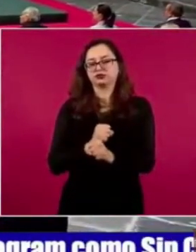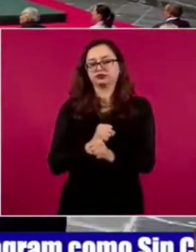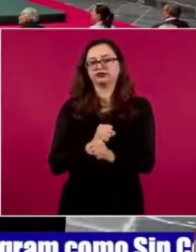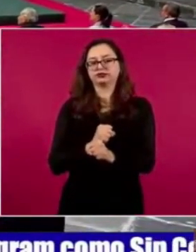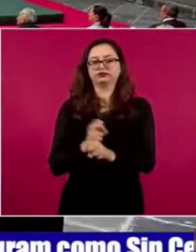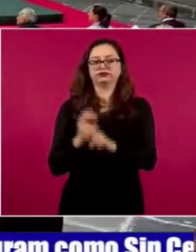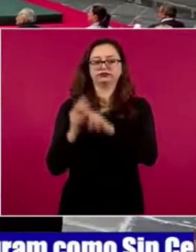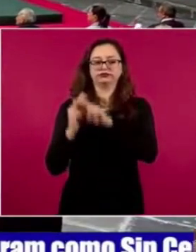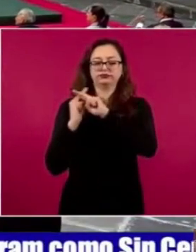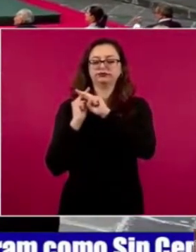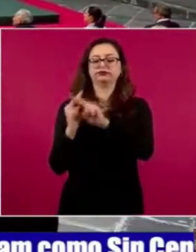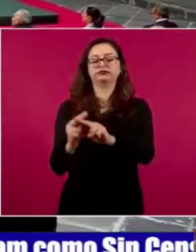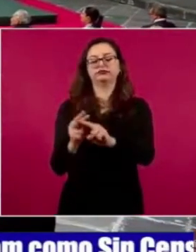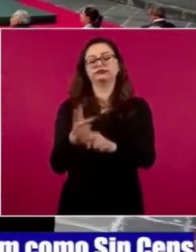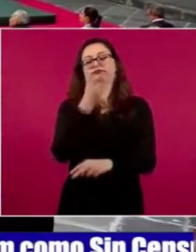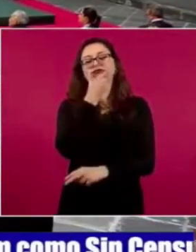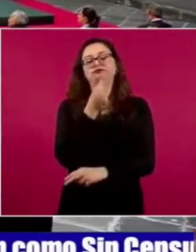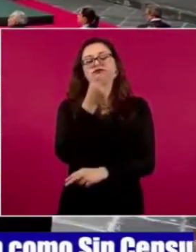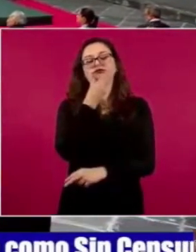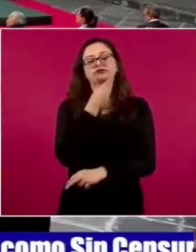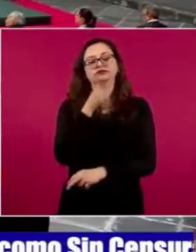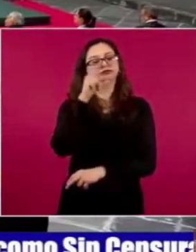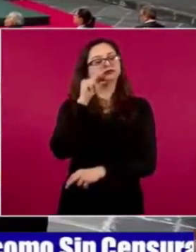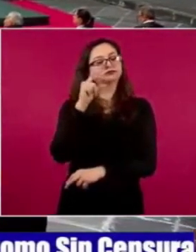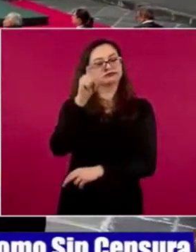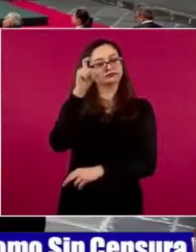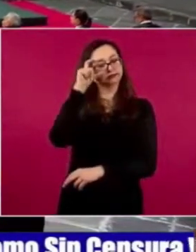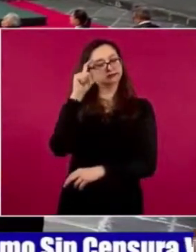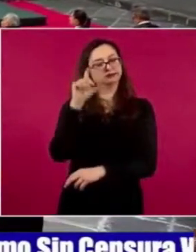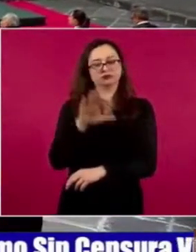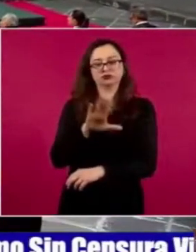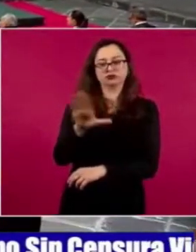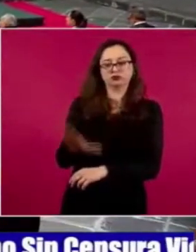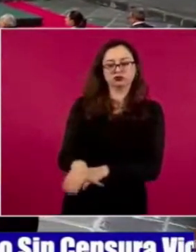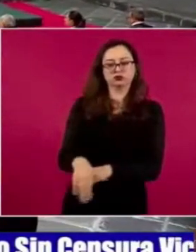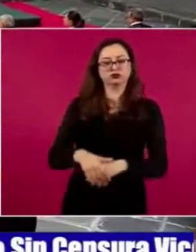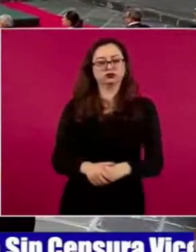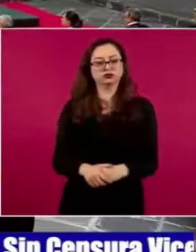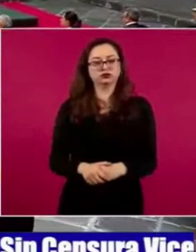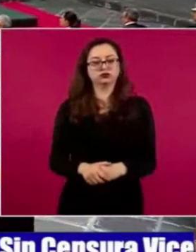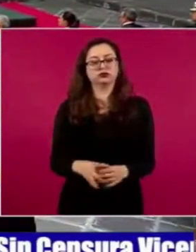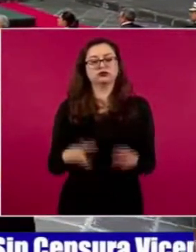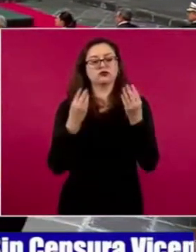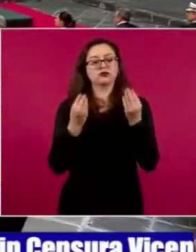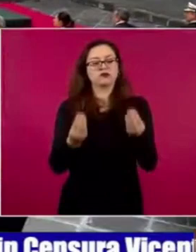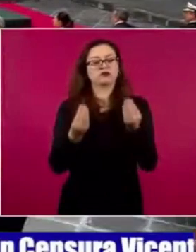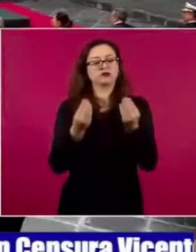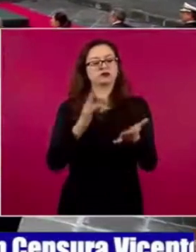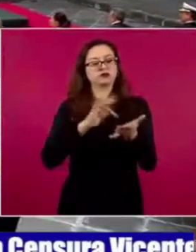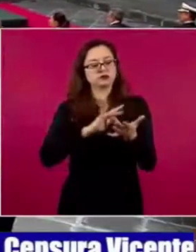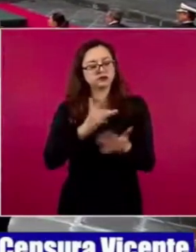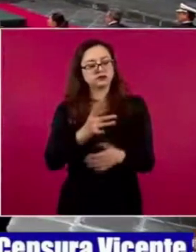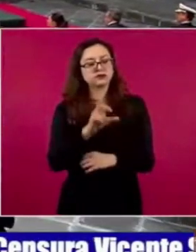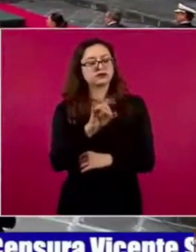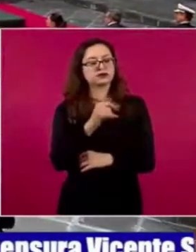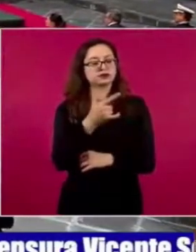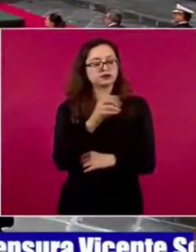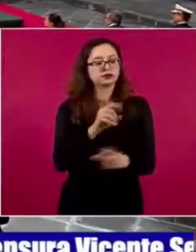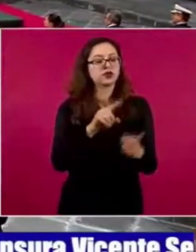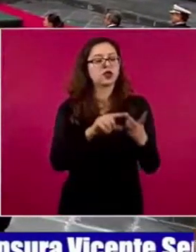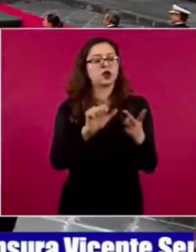del fallecimiento de Ricardo Flores Magón. Muchas gracias, Diego,